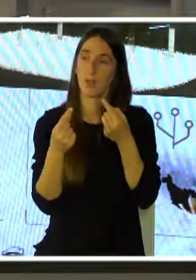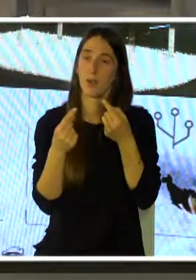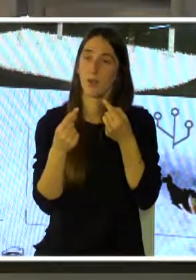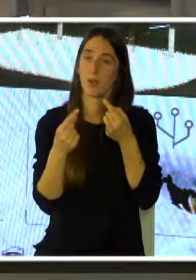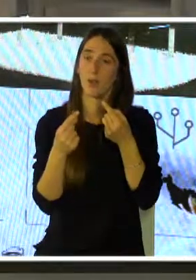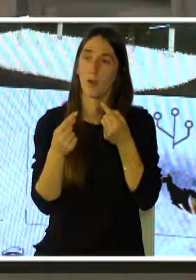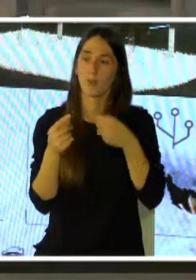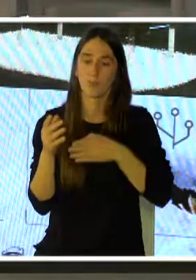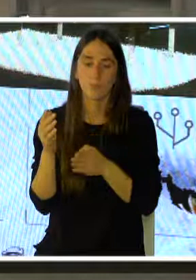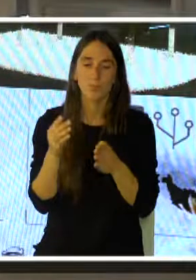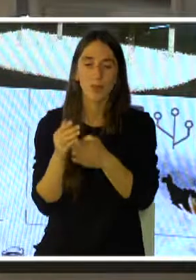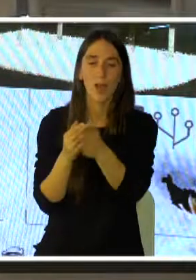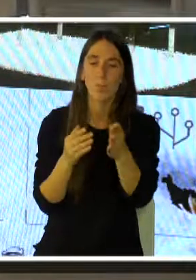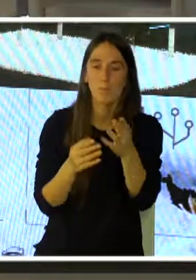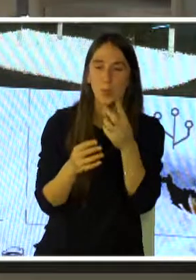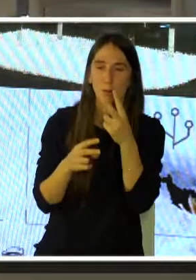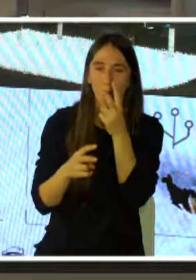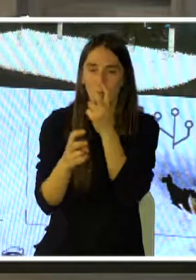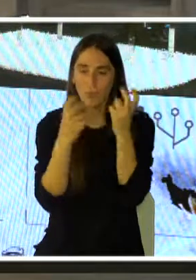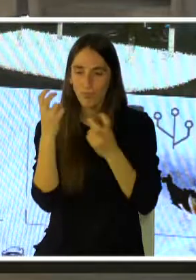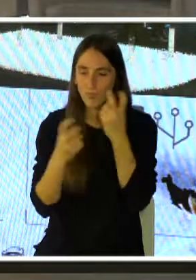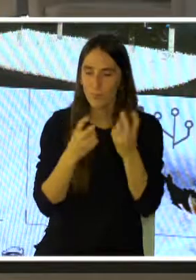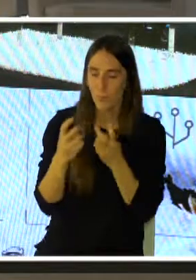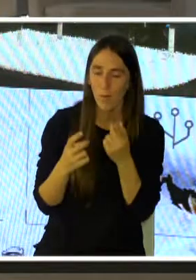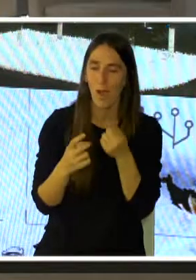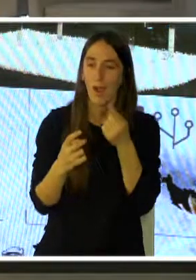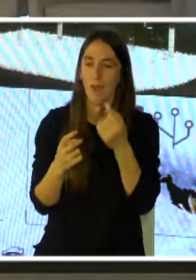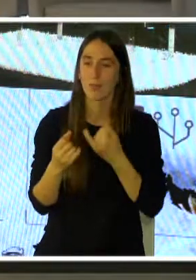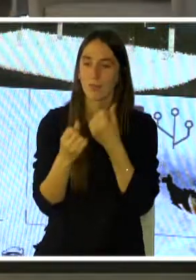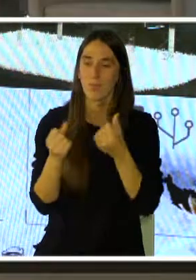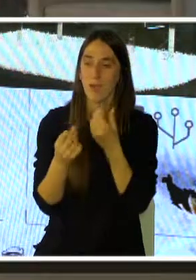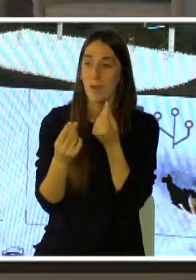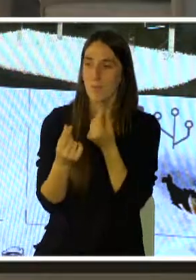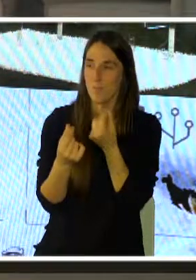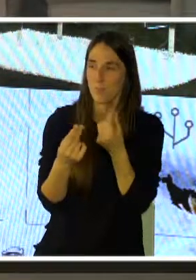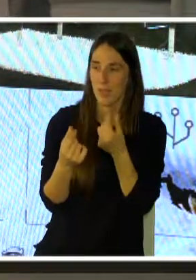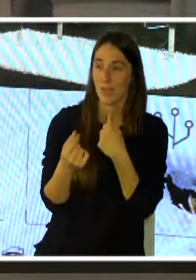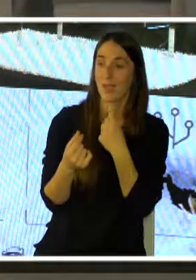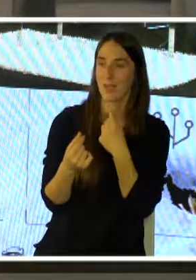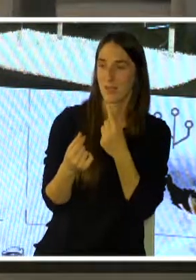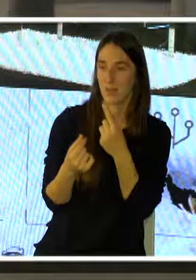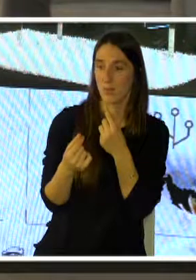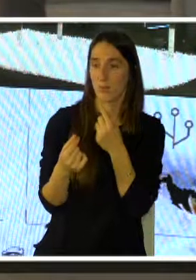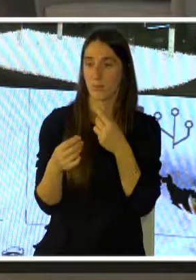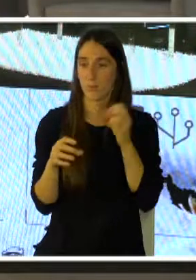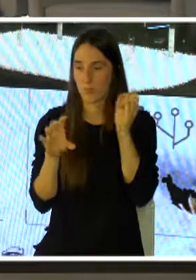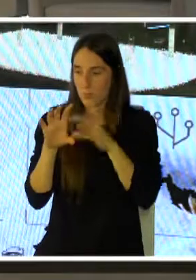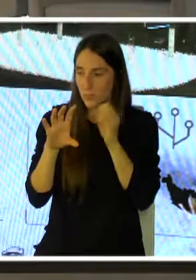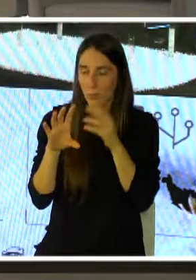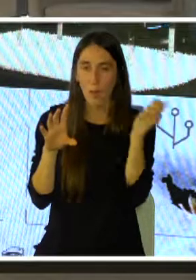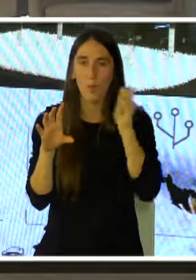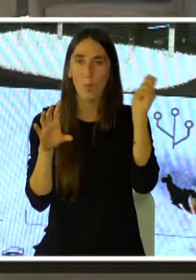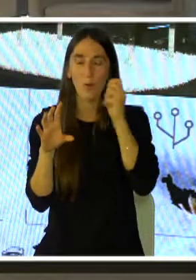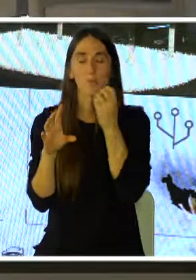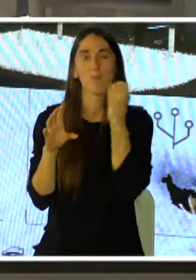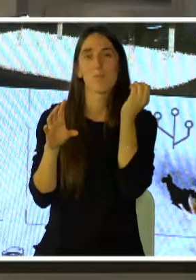líneas estratégicas que tienen que ver, en primer lugar, con hacer rendir más los fondos públicos, ¿sí? Para obtener